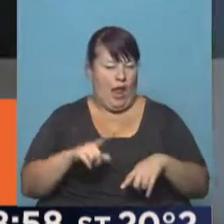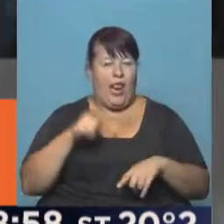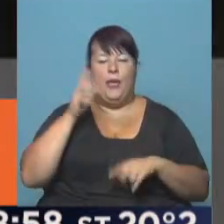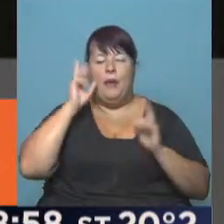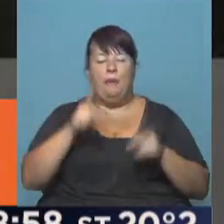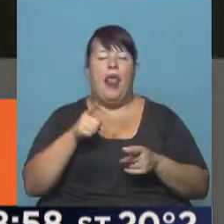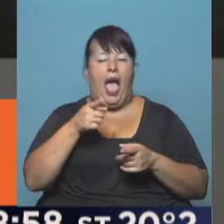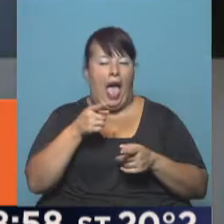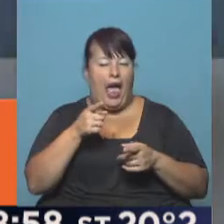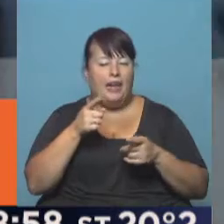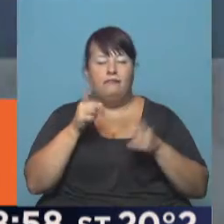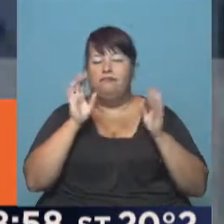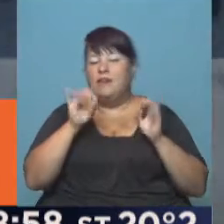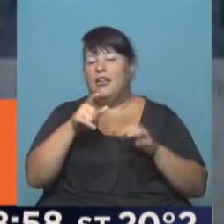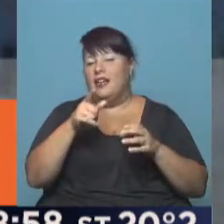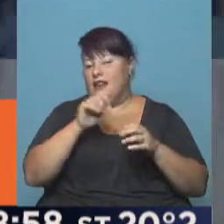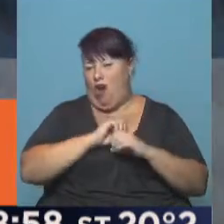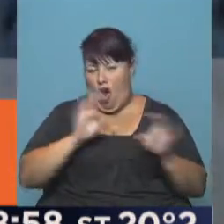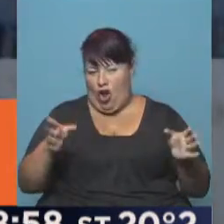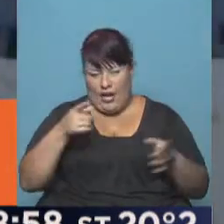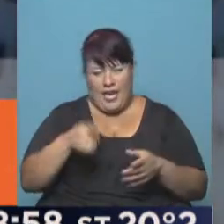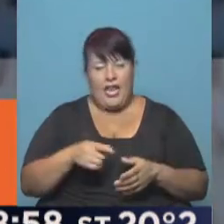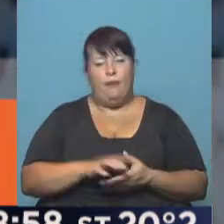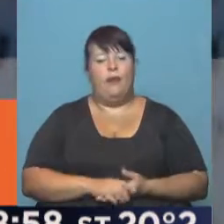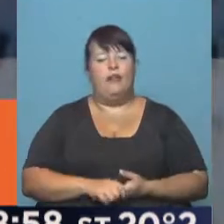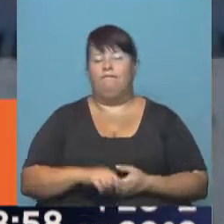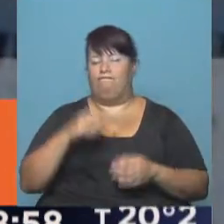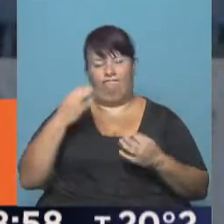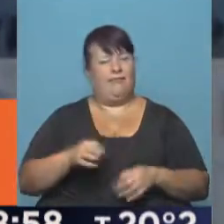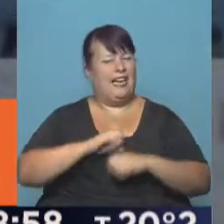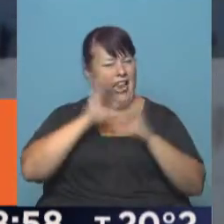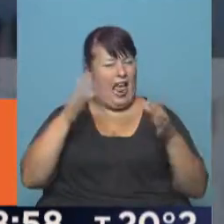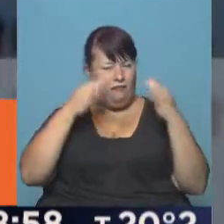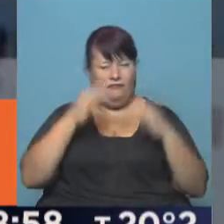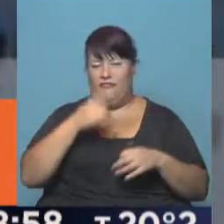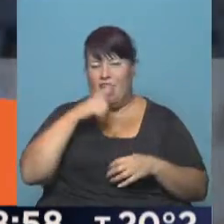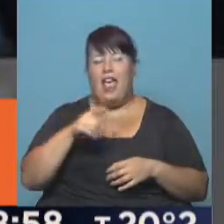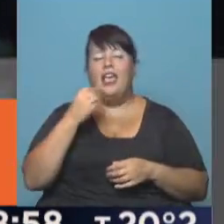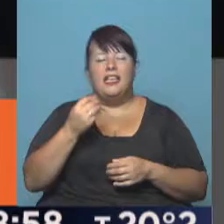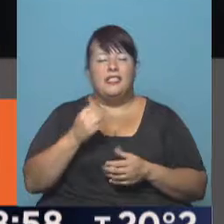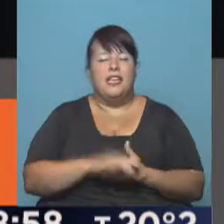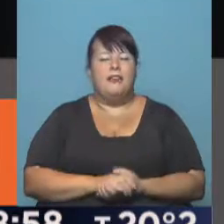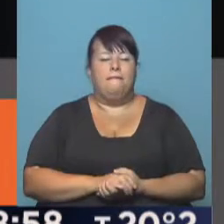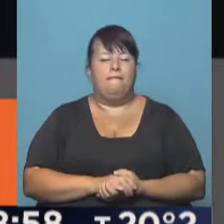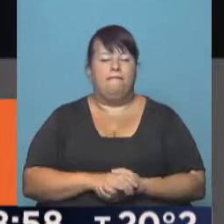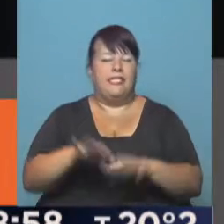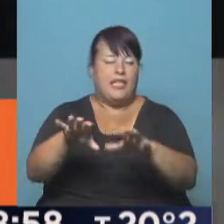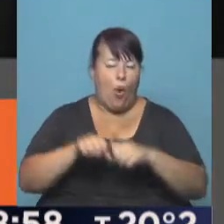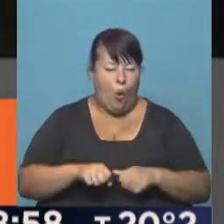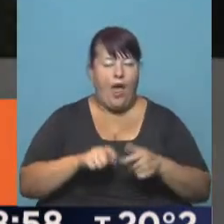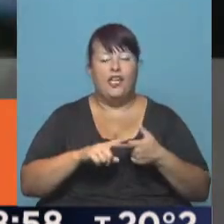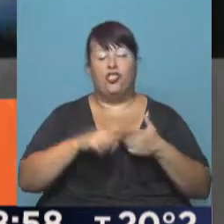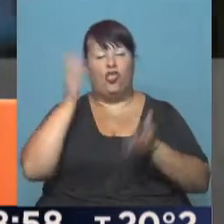plan sistemático y siniestro que con absoluta claridad fue definido y que consistía en secuestros,